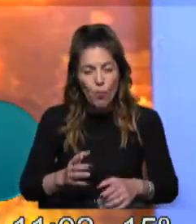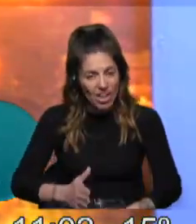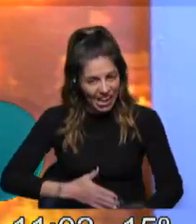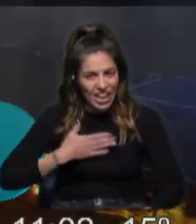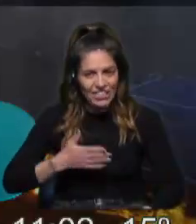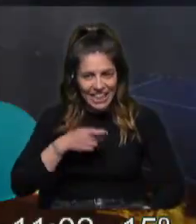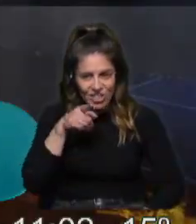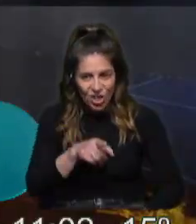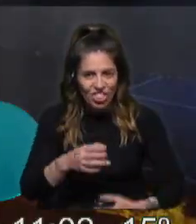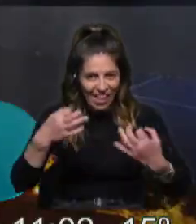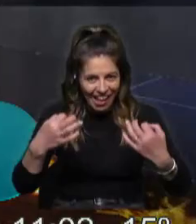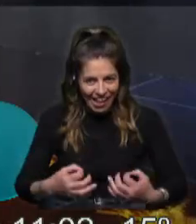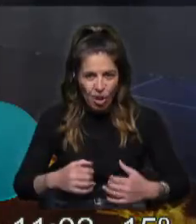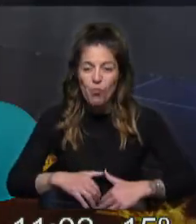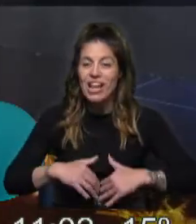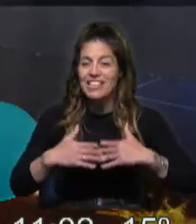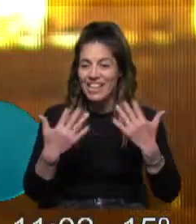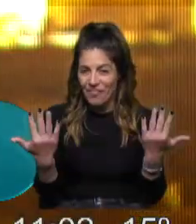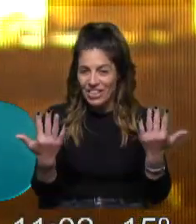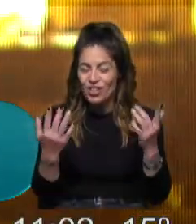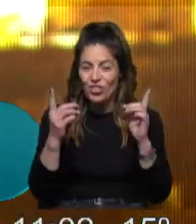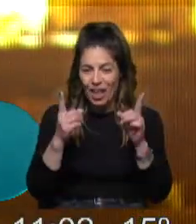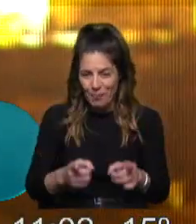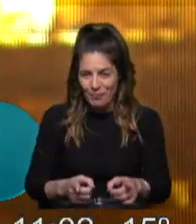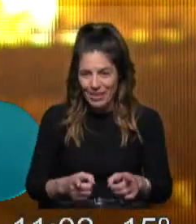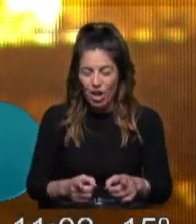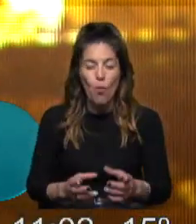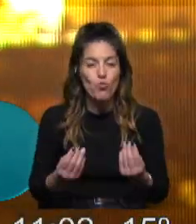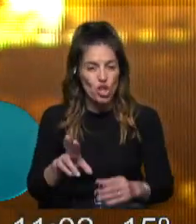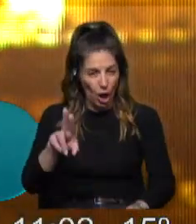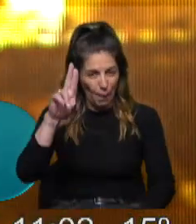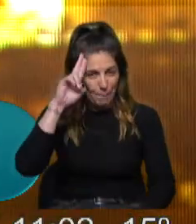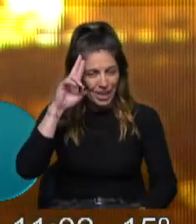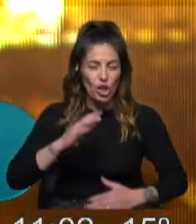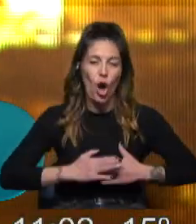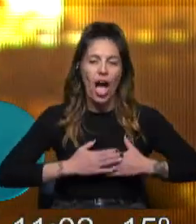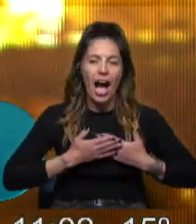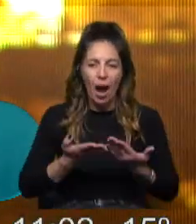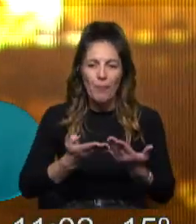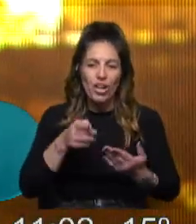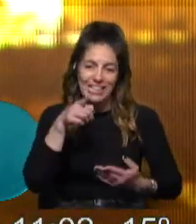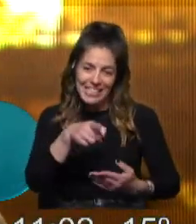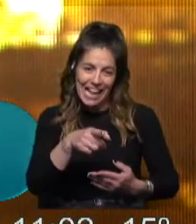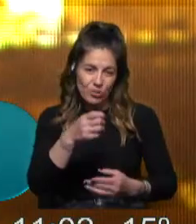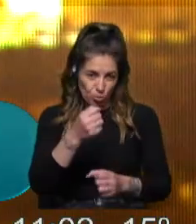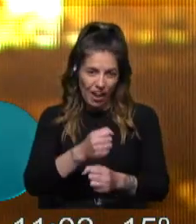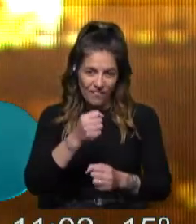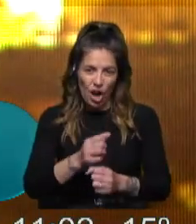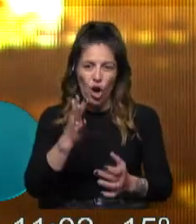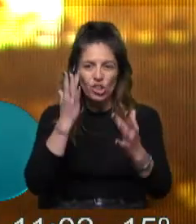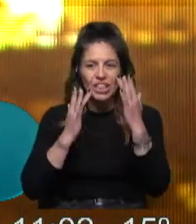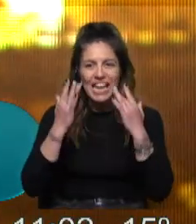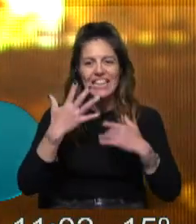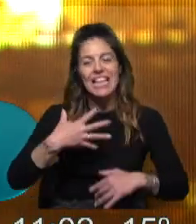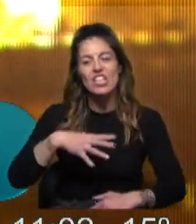de Charlie. Sí, es una celebración, es un con mucho respeto, amor hacia la obra y el artista, de llevar su